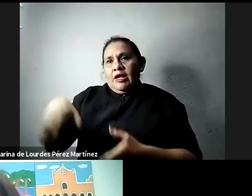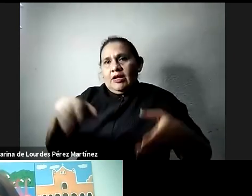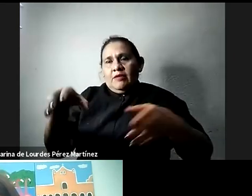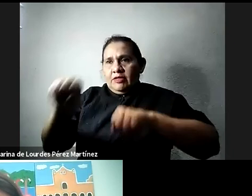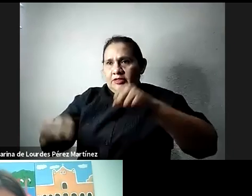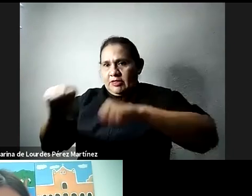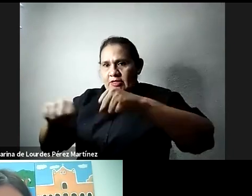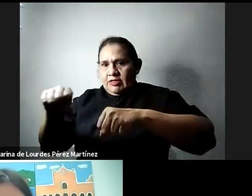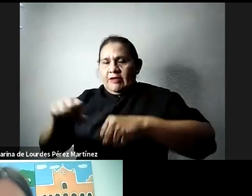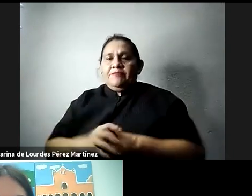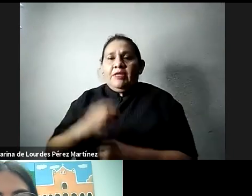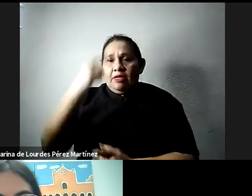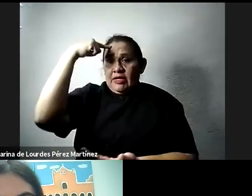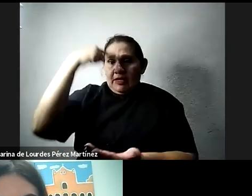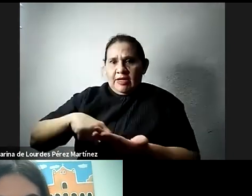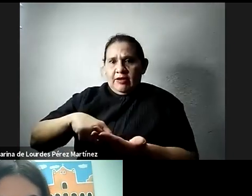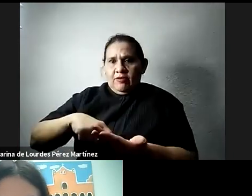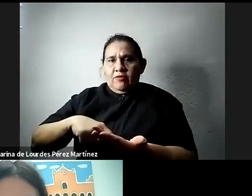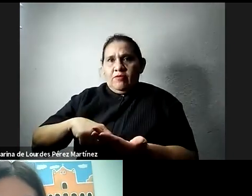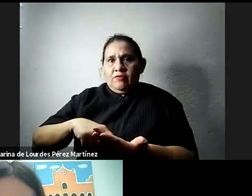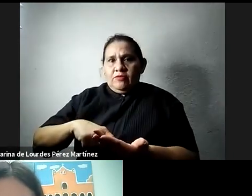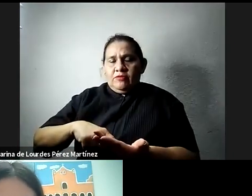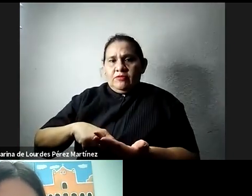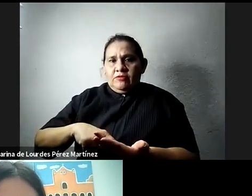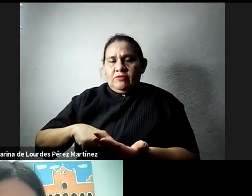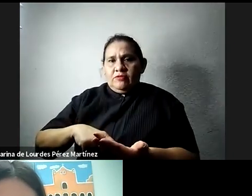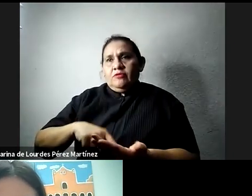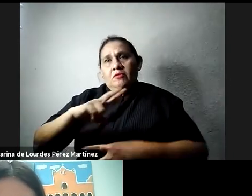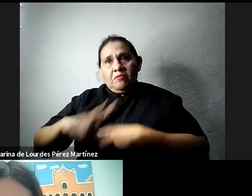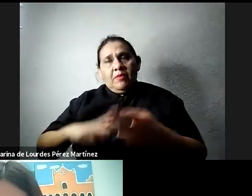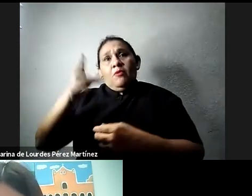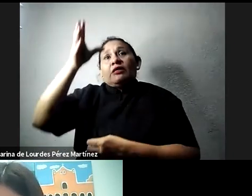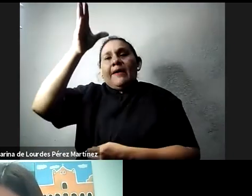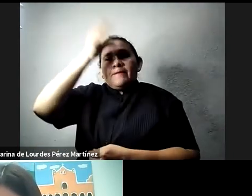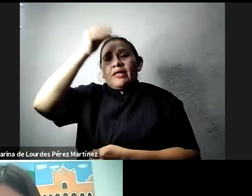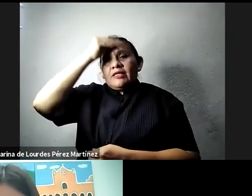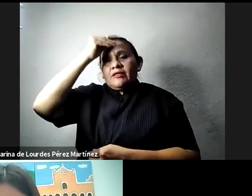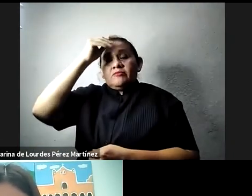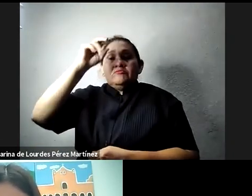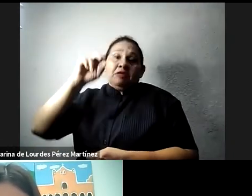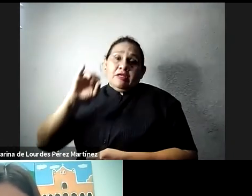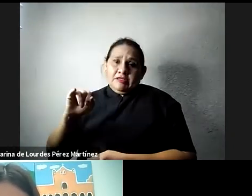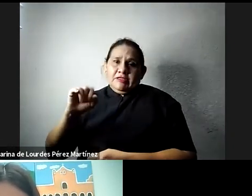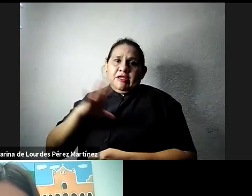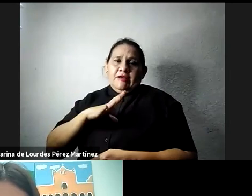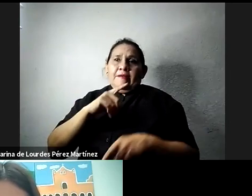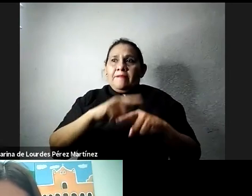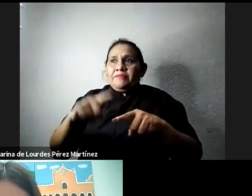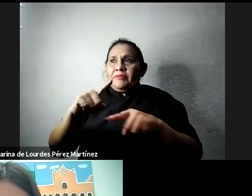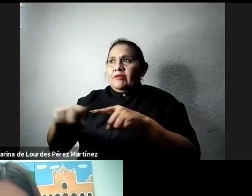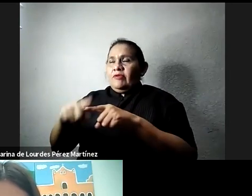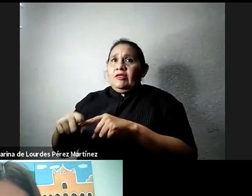Entonces, creo que es, como digo, vamos aprendiendo y que sí, hay diferentes